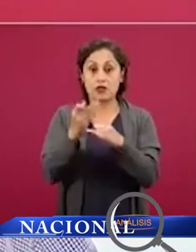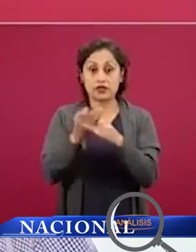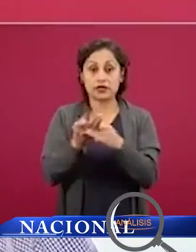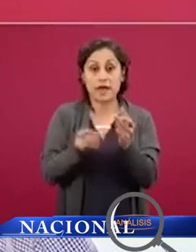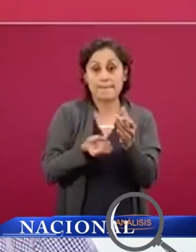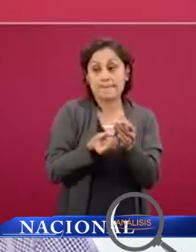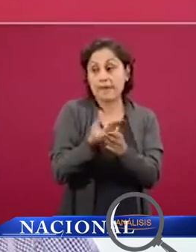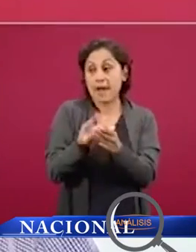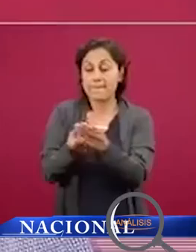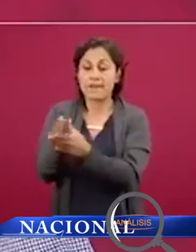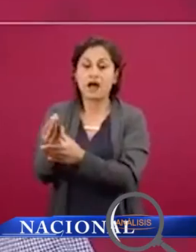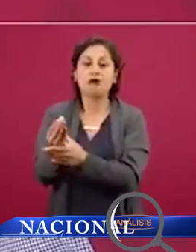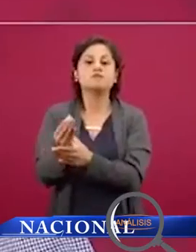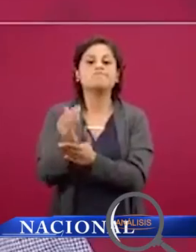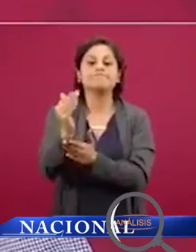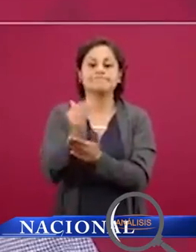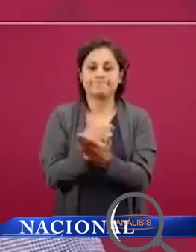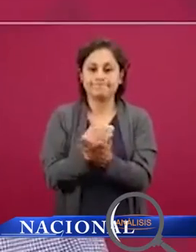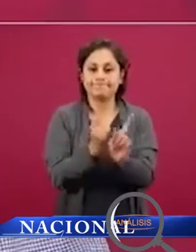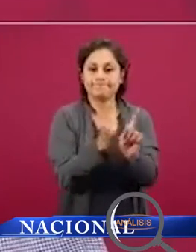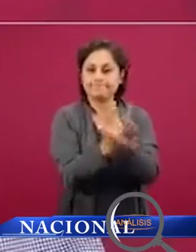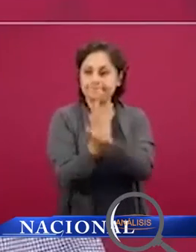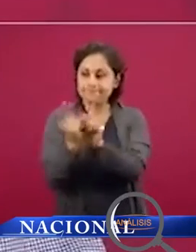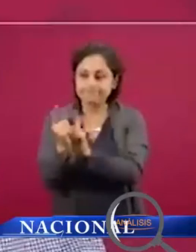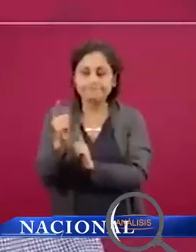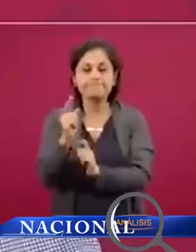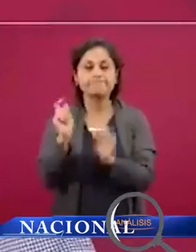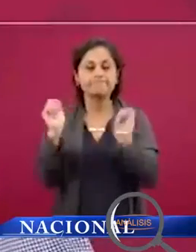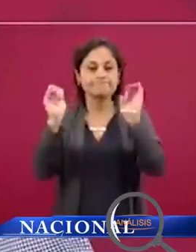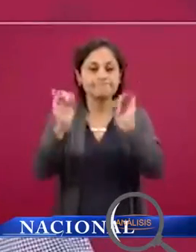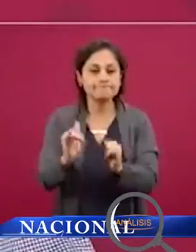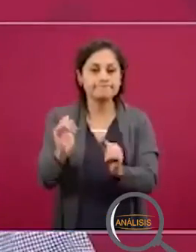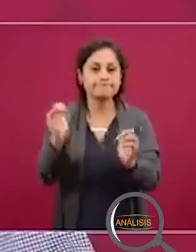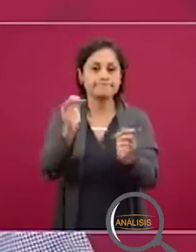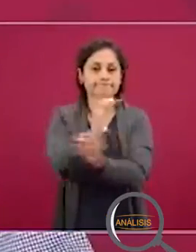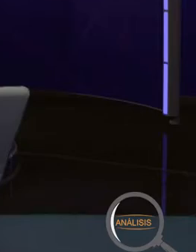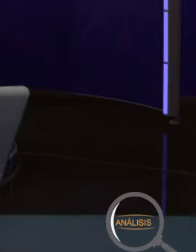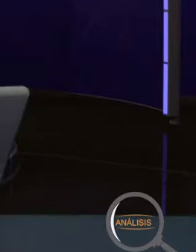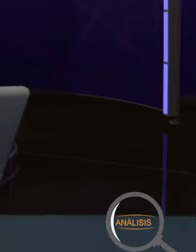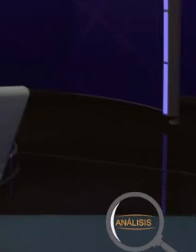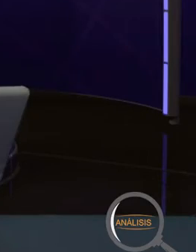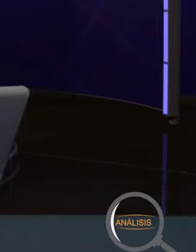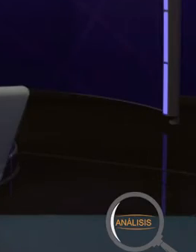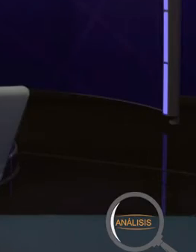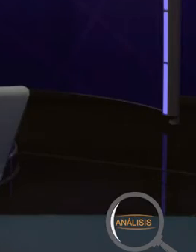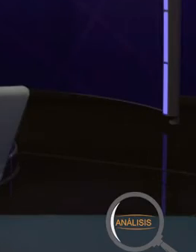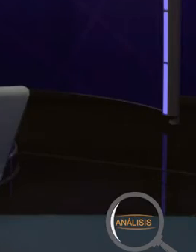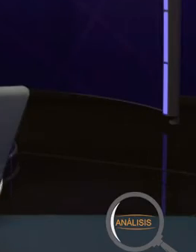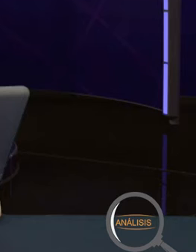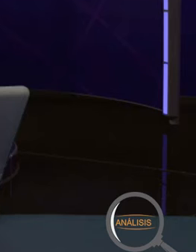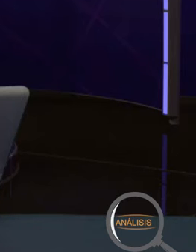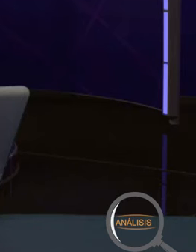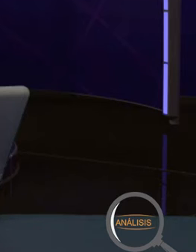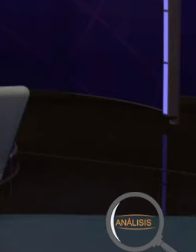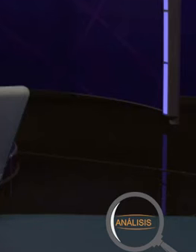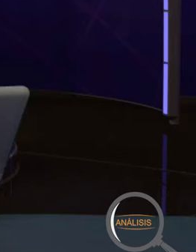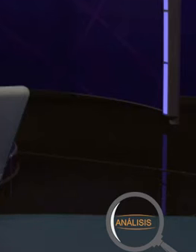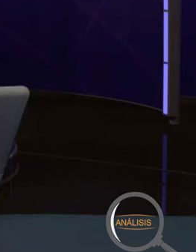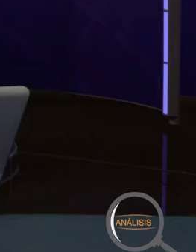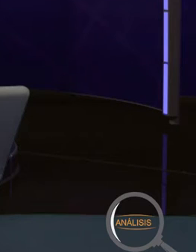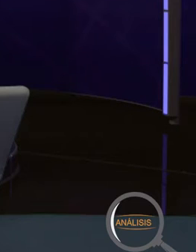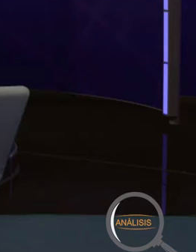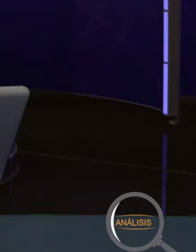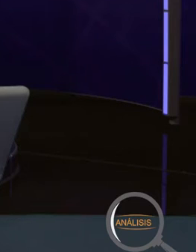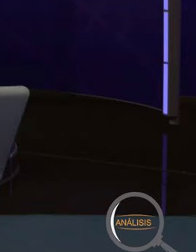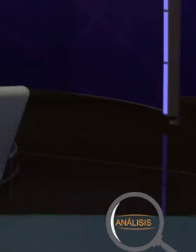de disminuir la movilidad para poder ir revirtiendo estas tendencias ascendentes. Tanto fue la situación